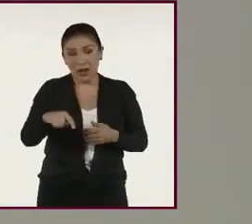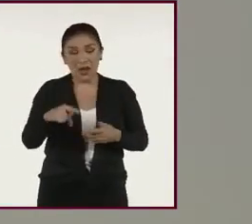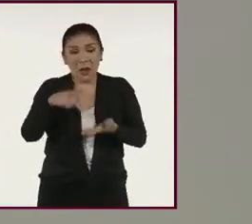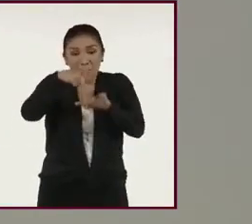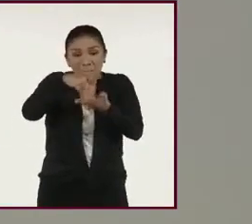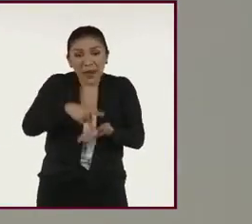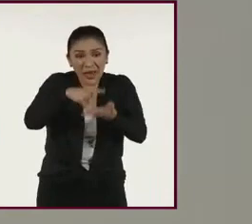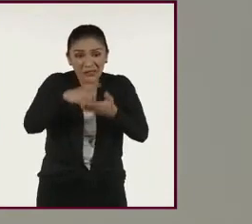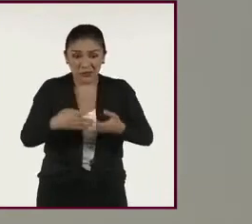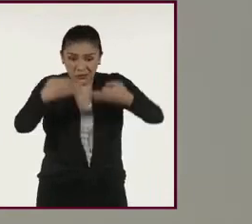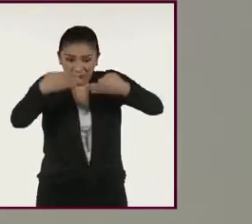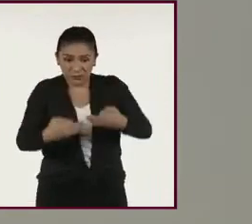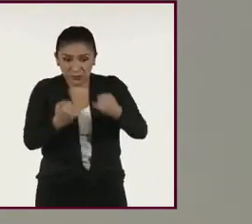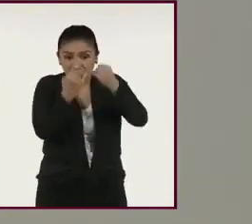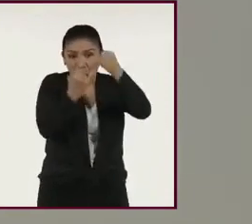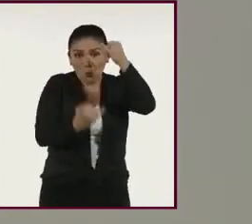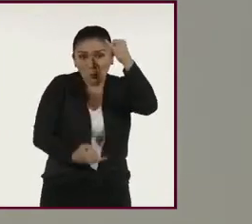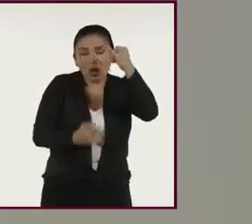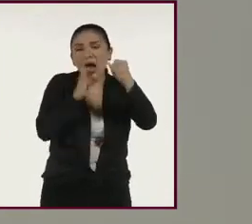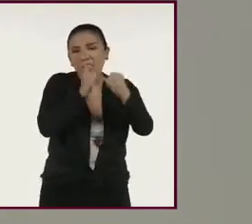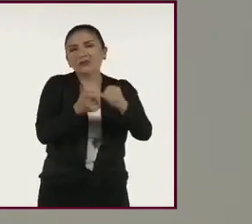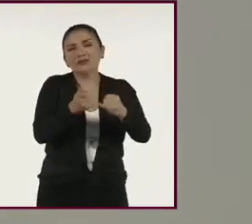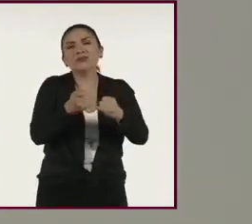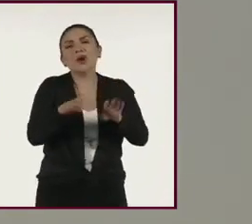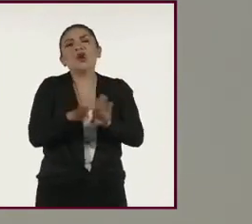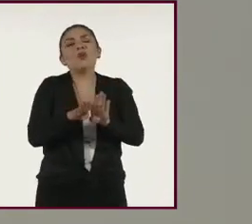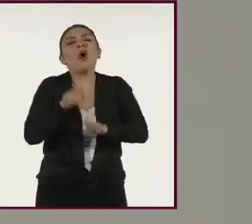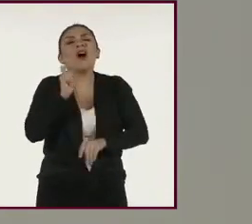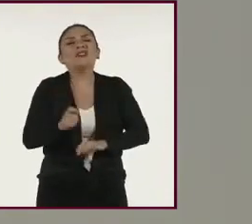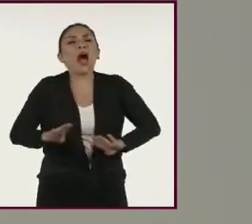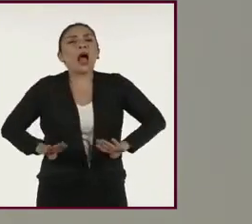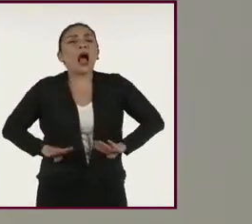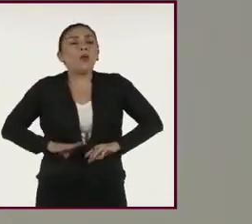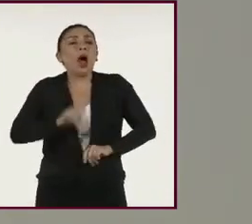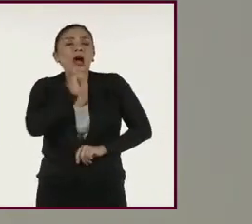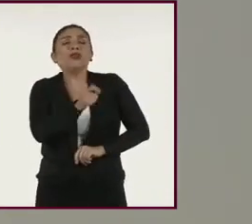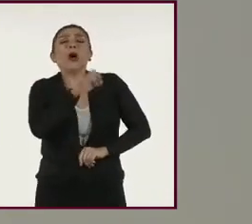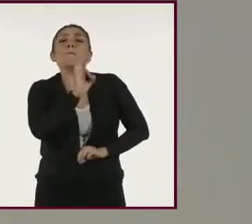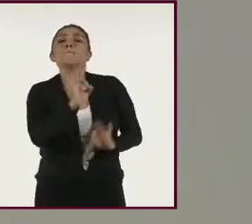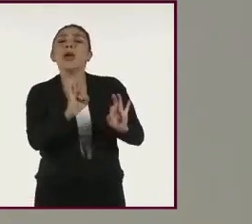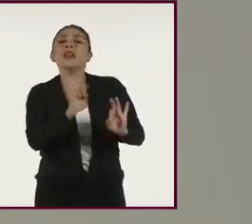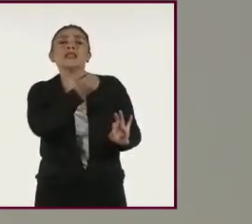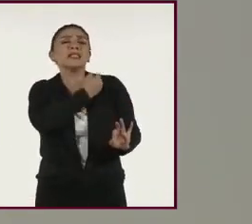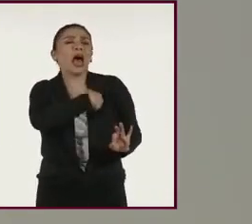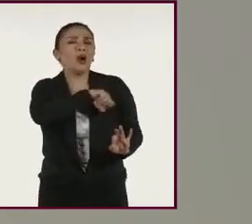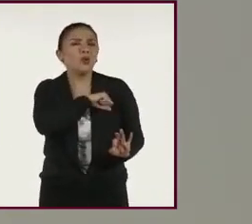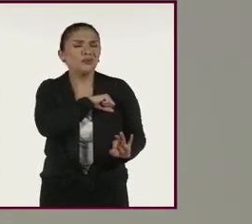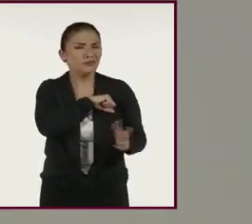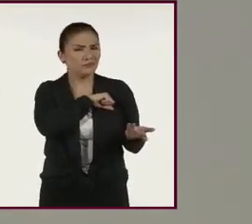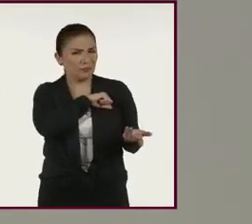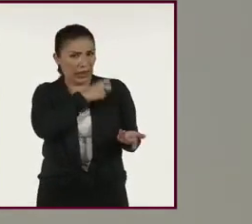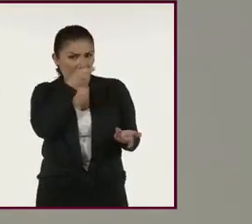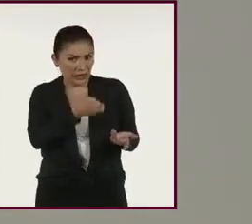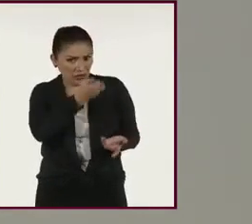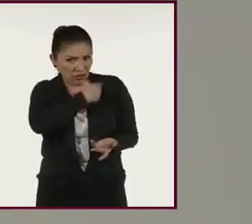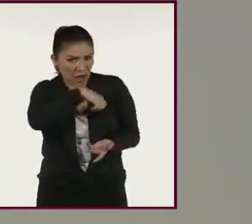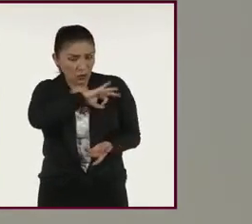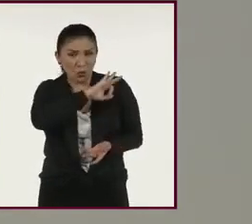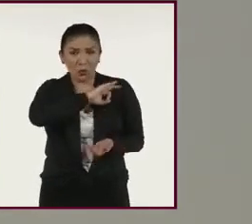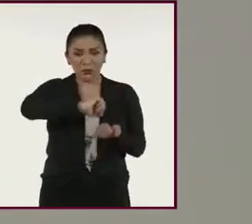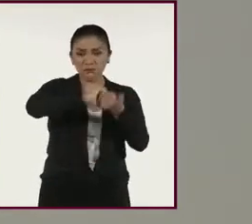un peso adecuado están conocidas como, de hecho, como conductas saludables. Cuando hablamos que estas conductas ya se